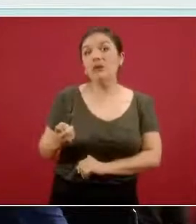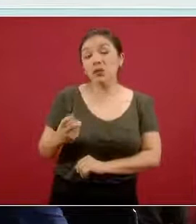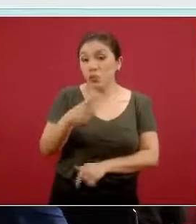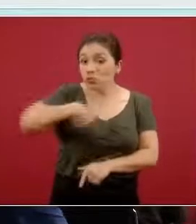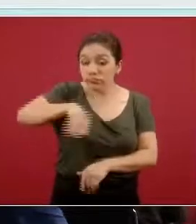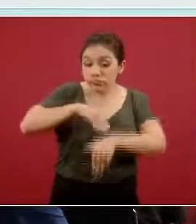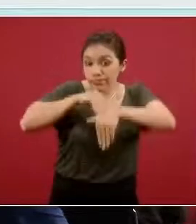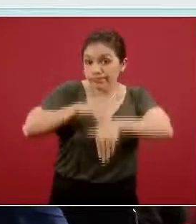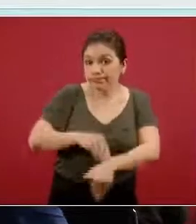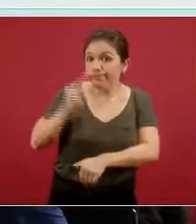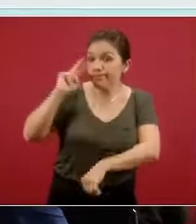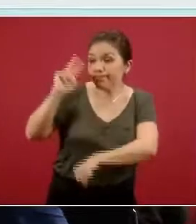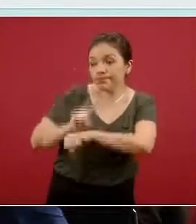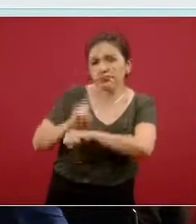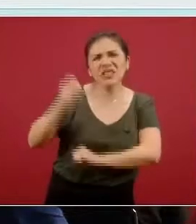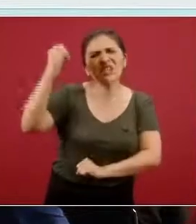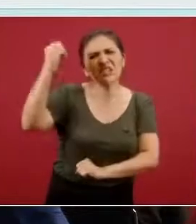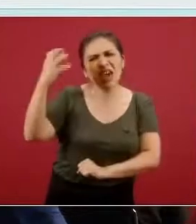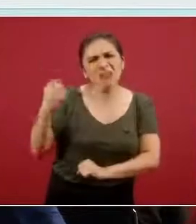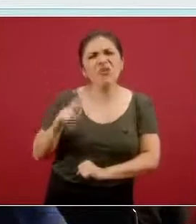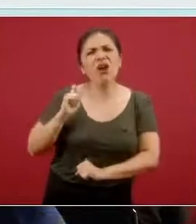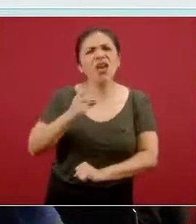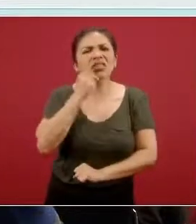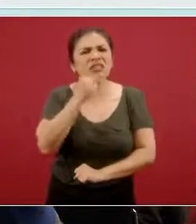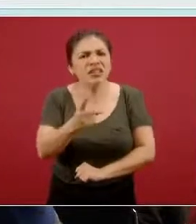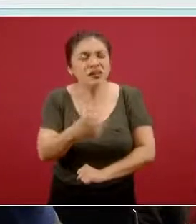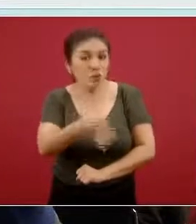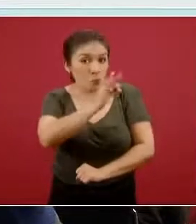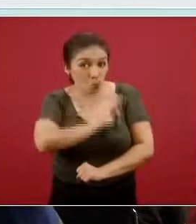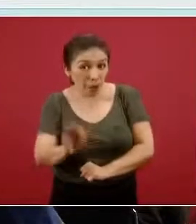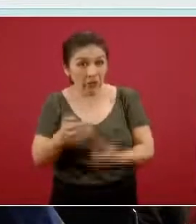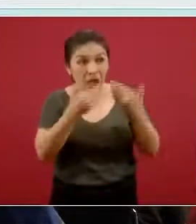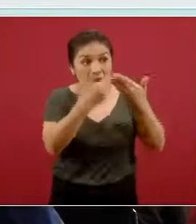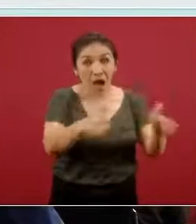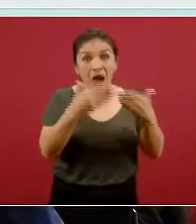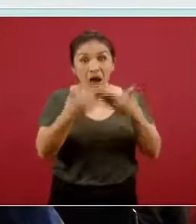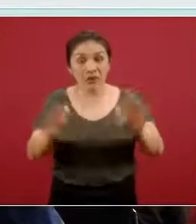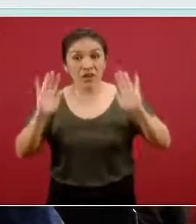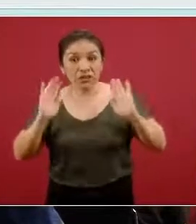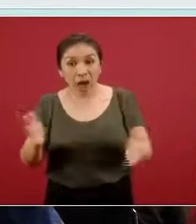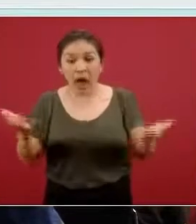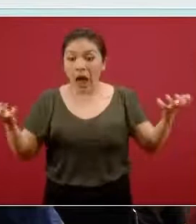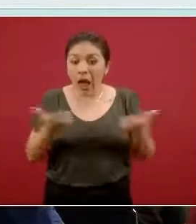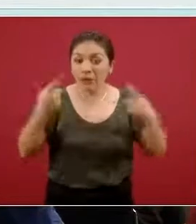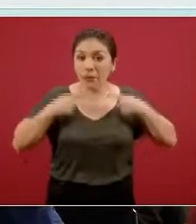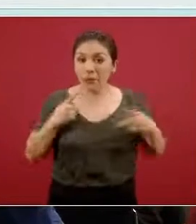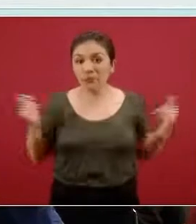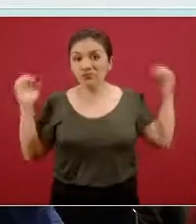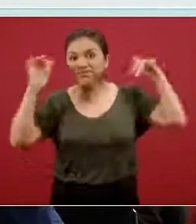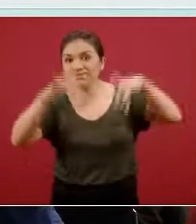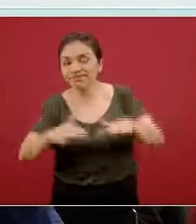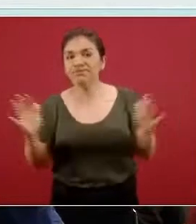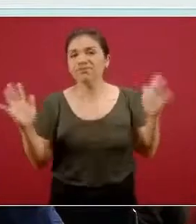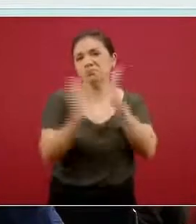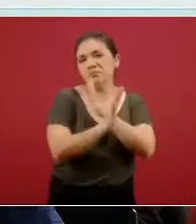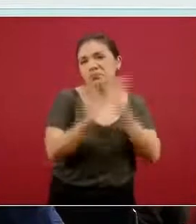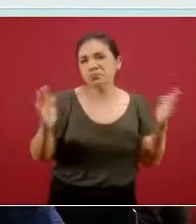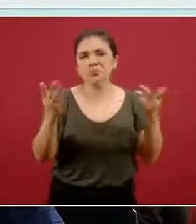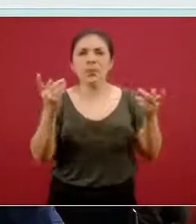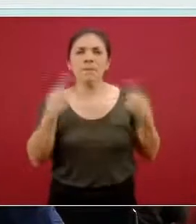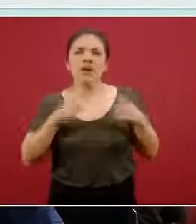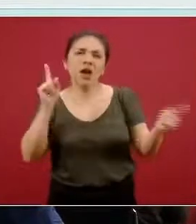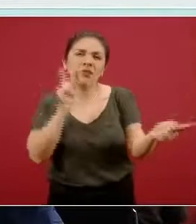decir, tomando en cuenta lo que en su momento puede incrementarse en función de su actividad pública, de su actividad